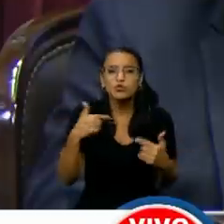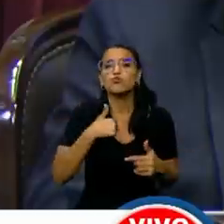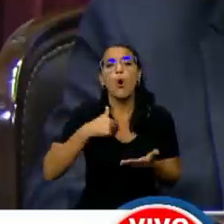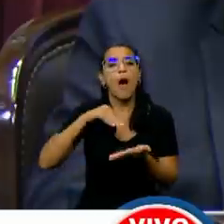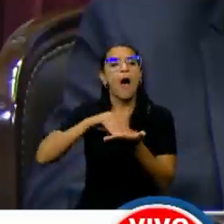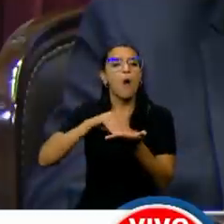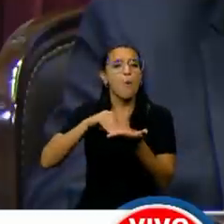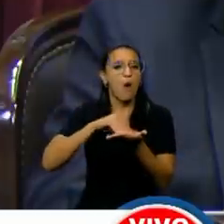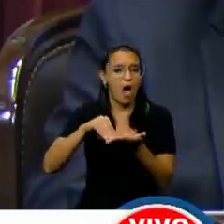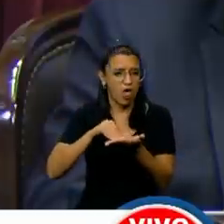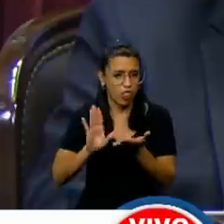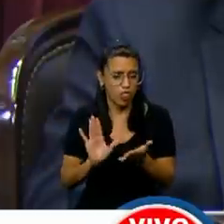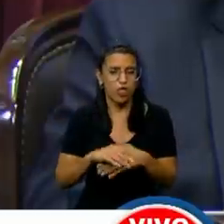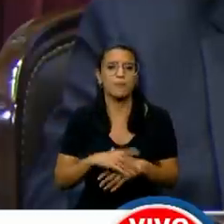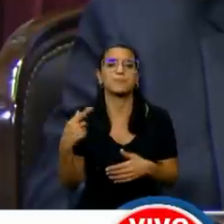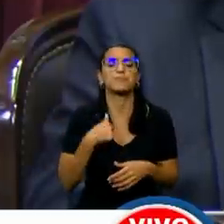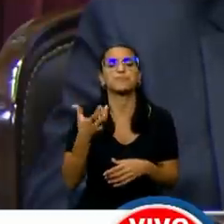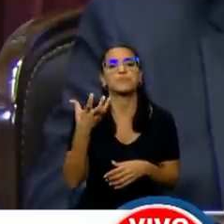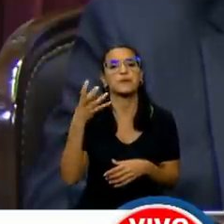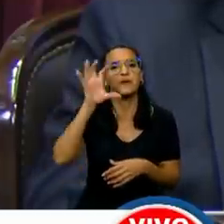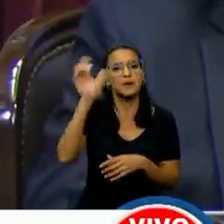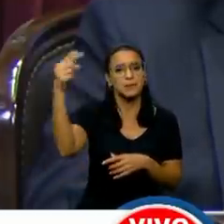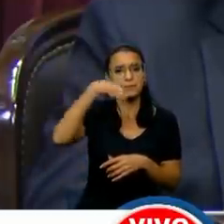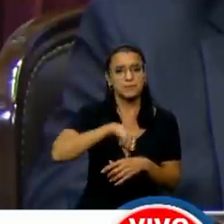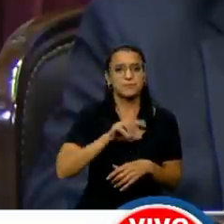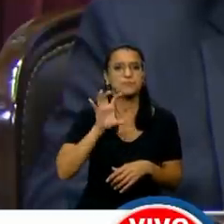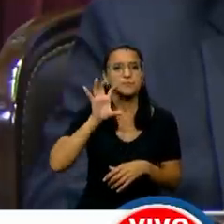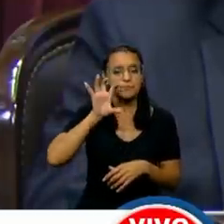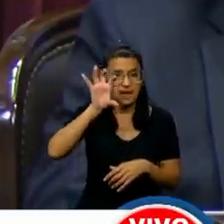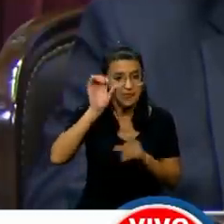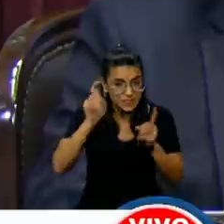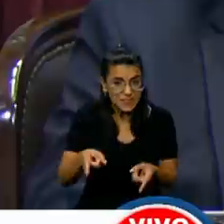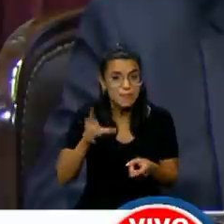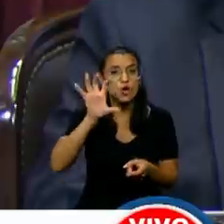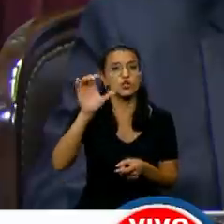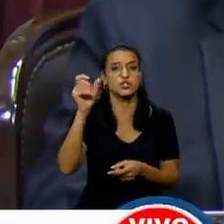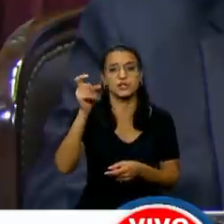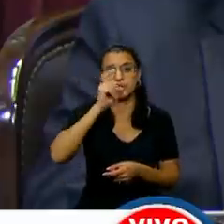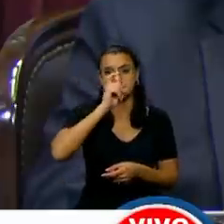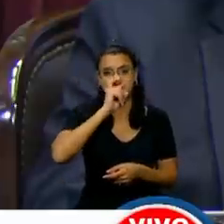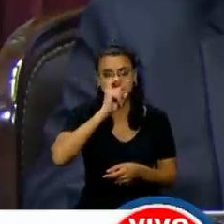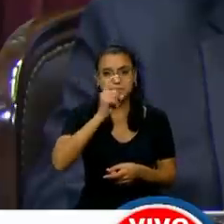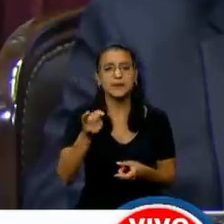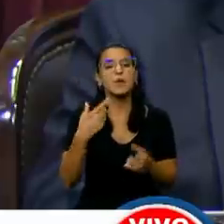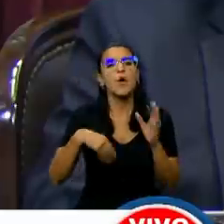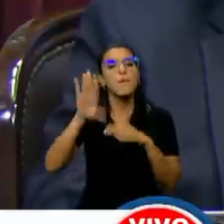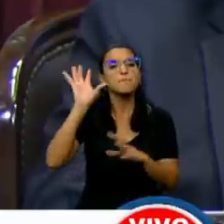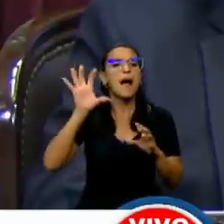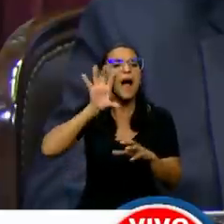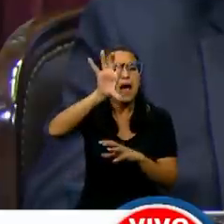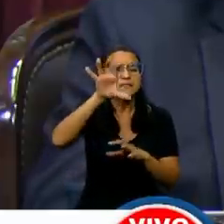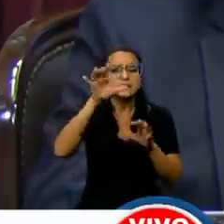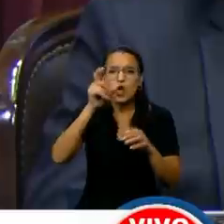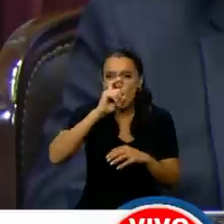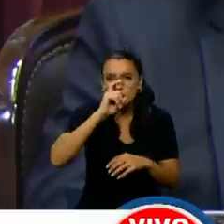abogado vengo del interior de vengo del interior también de corrientes pero más a ver el interior de consciente